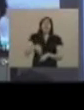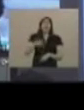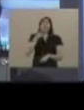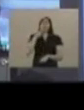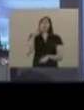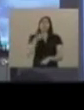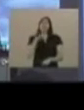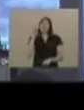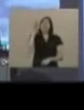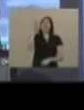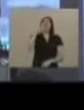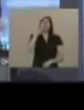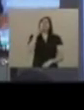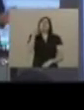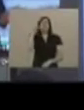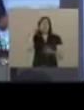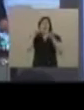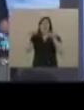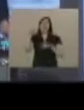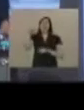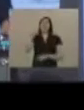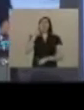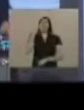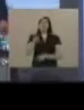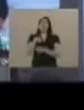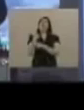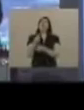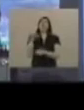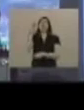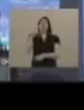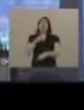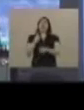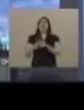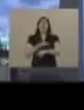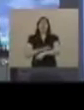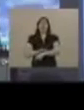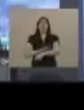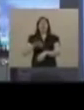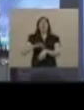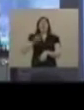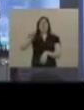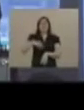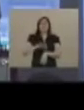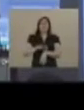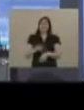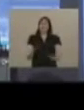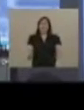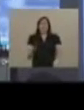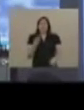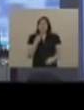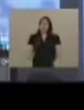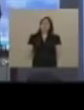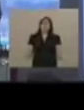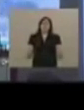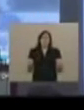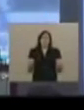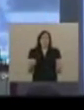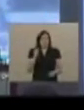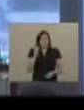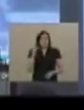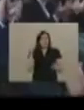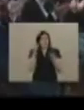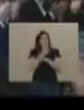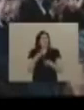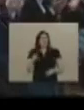porque la tarjeta del sube le da tendinitis cuando lo ponen y entonces uno dice, la pucha. Parece ser que algunos no han entendido lo que está pasando en la